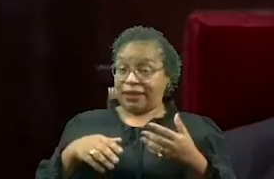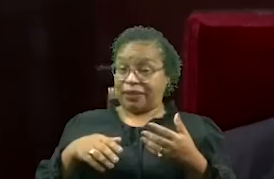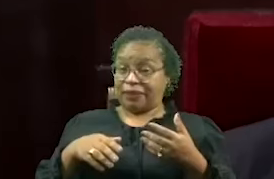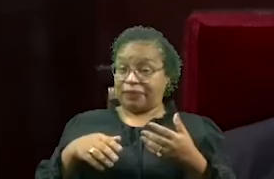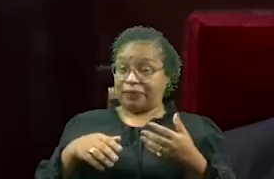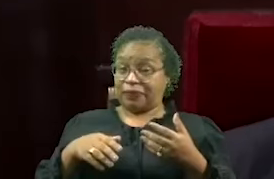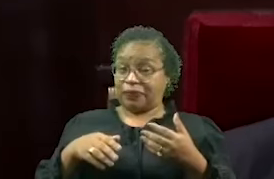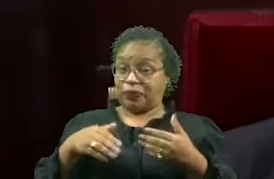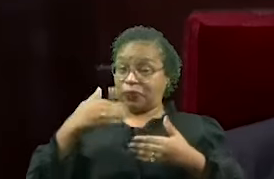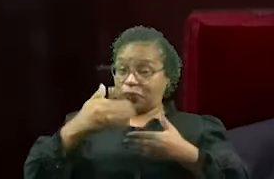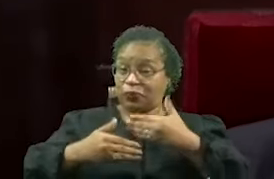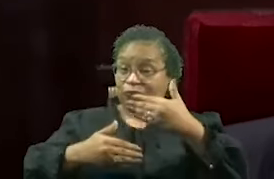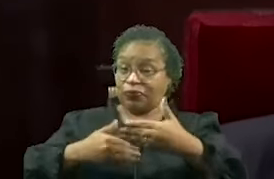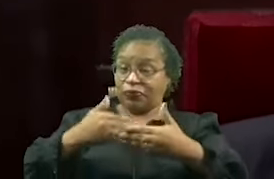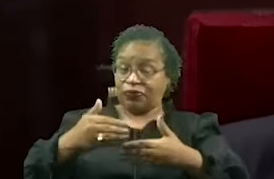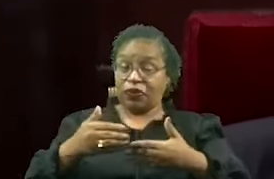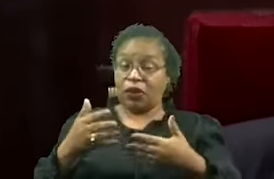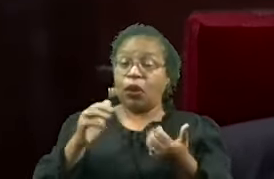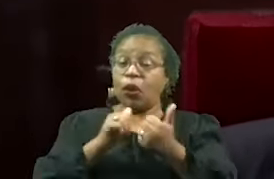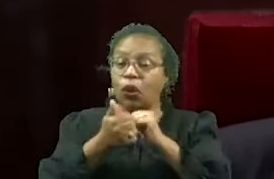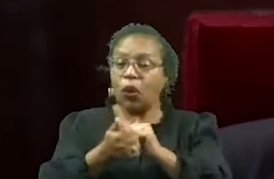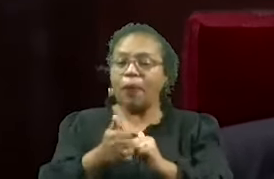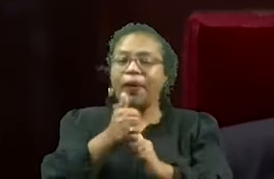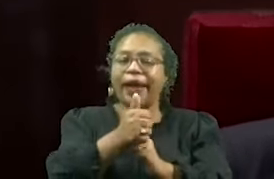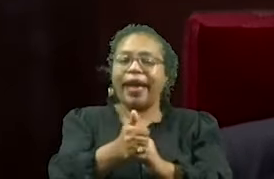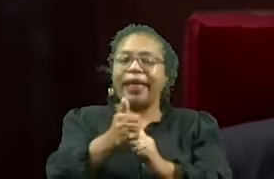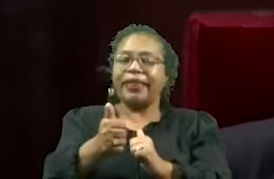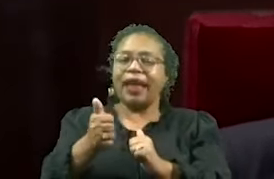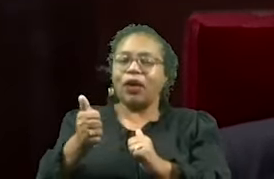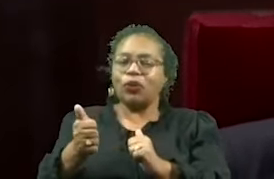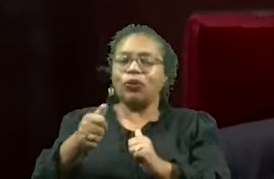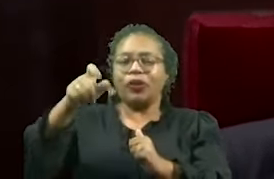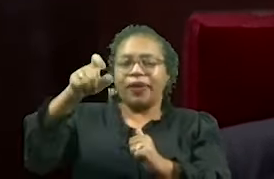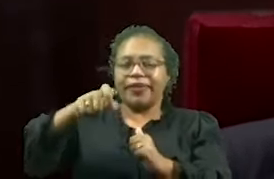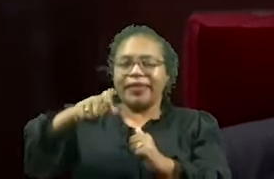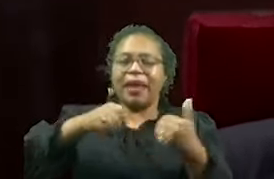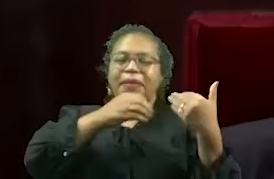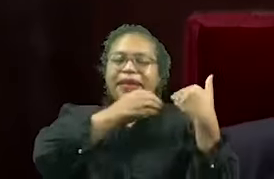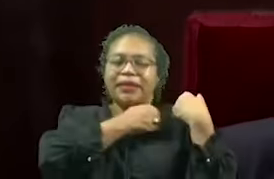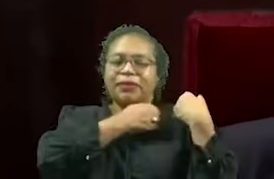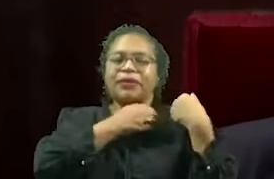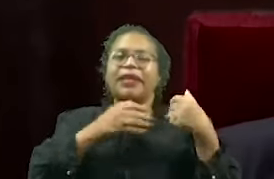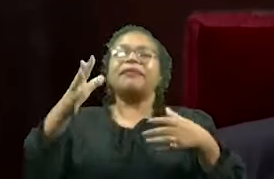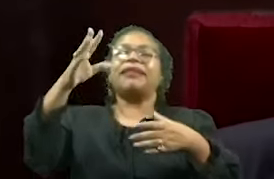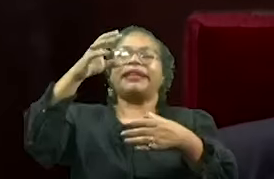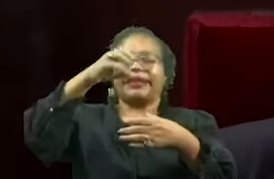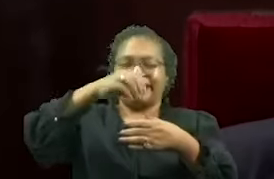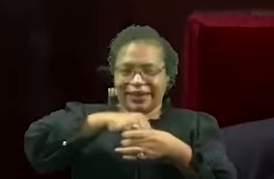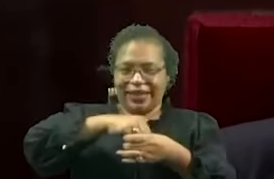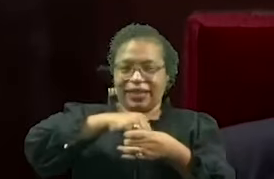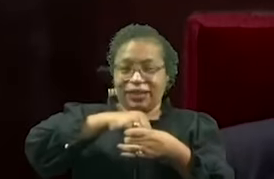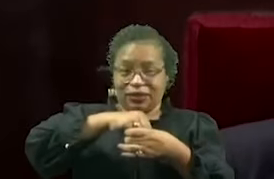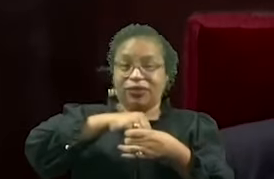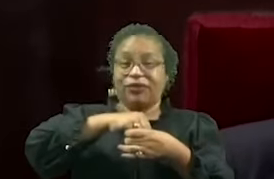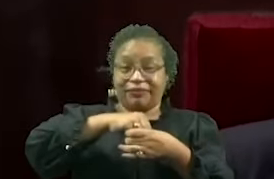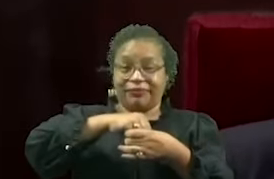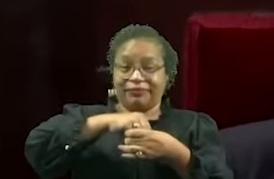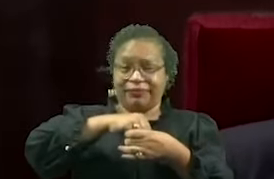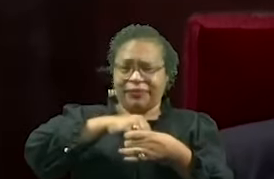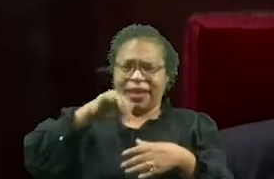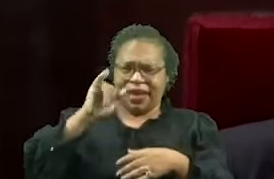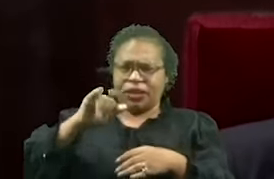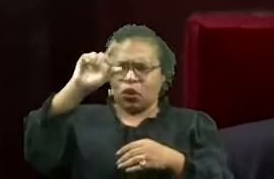tiene la responsabilidad de contribuir a su fortalecimiento la alternancia en el poder no es solo un principio